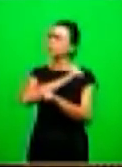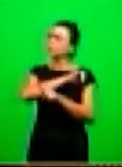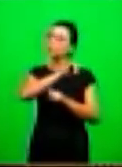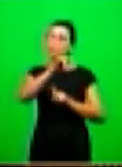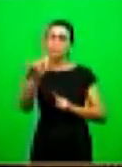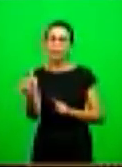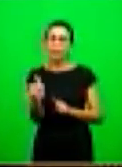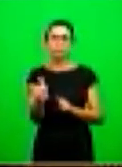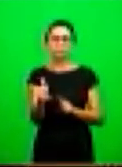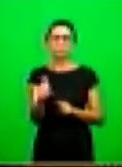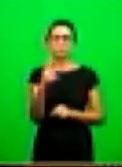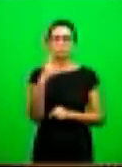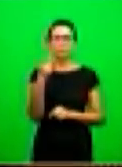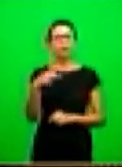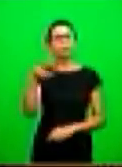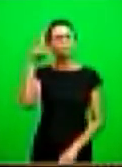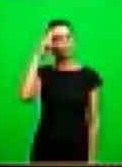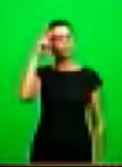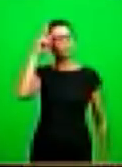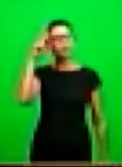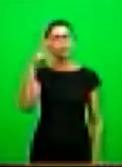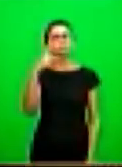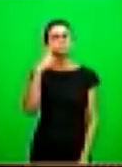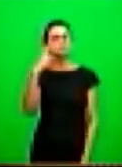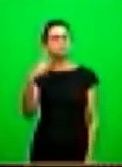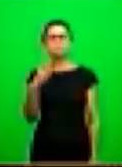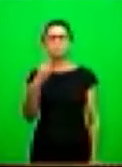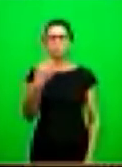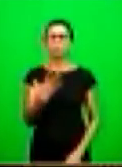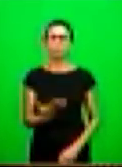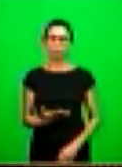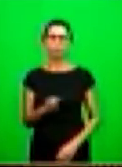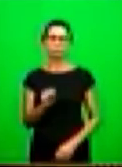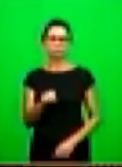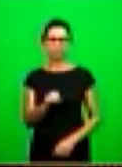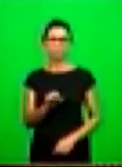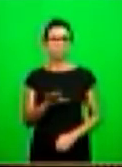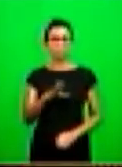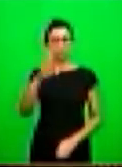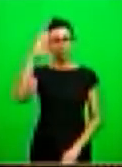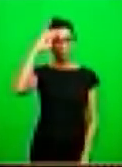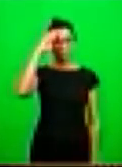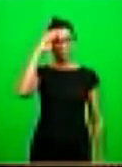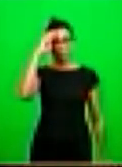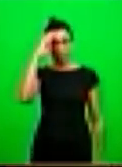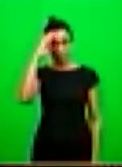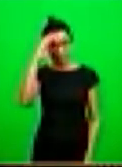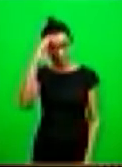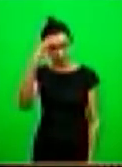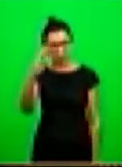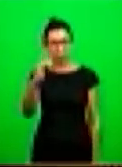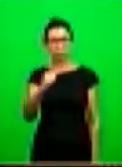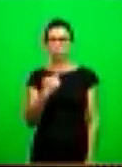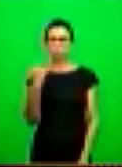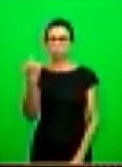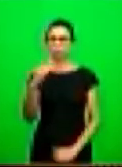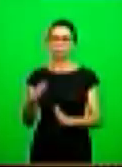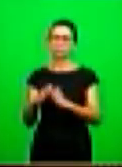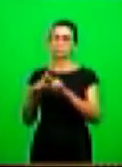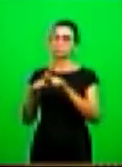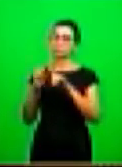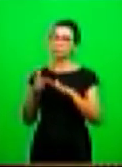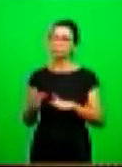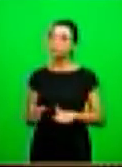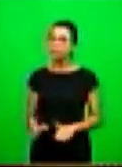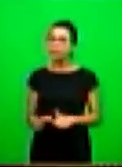nos interesa no es simplemente histórico. Histórico es muy interesante, pero principalmente para nosotros como iglesia, lo